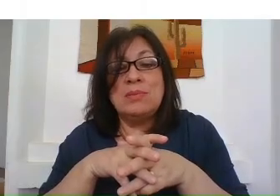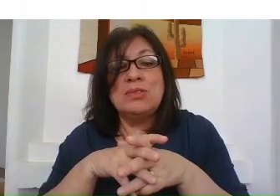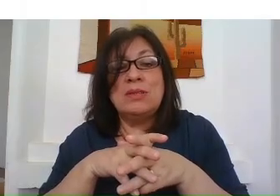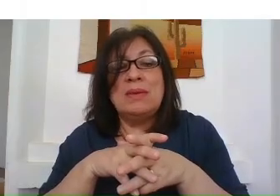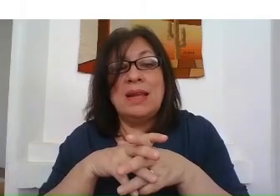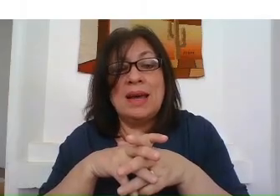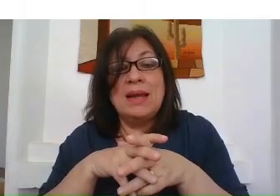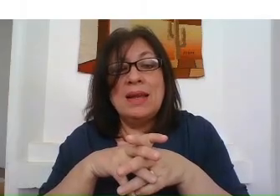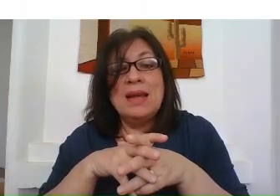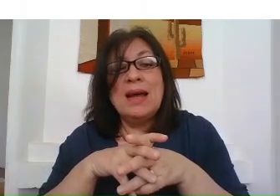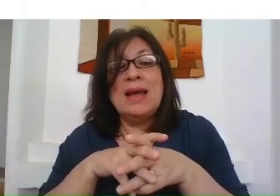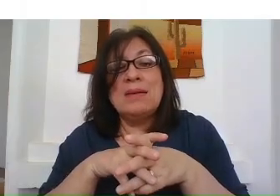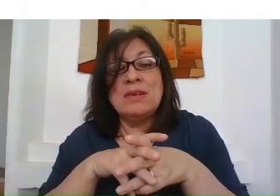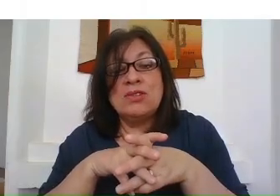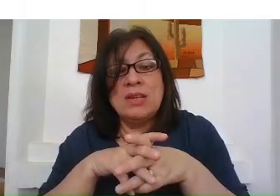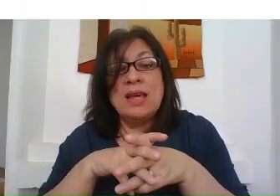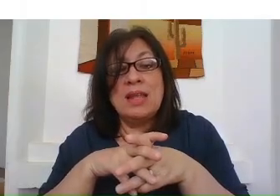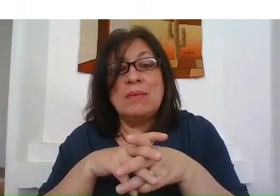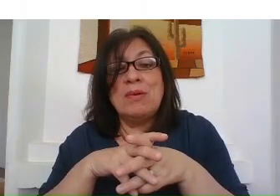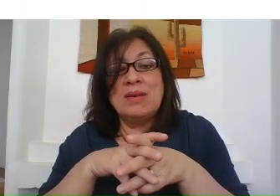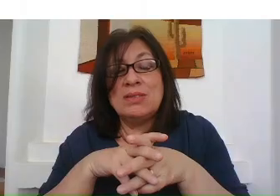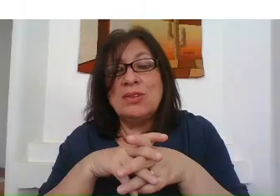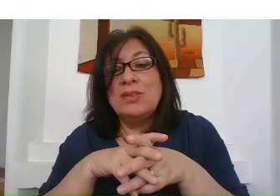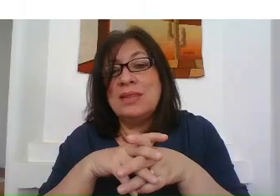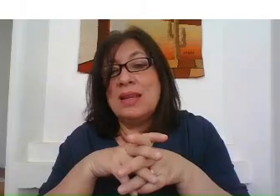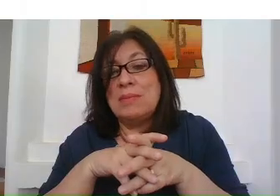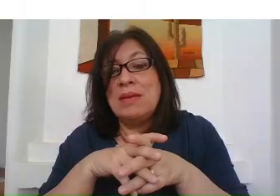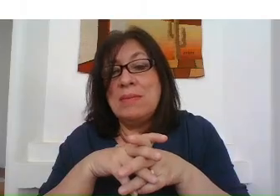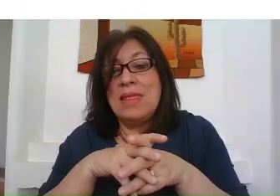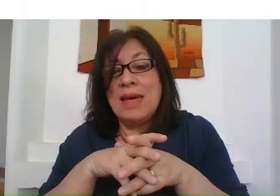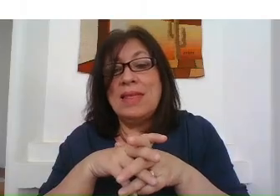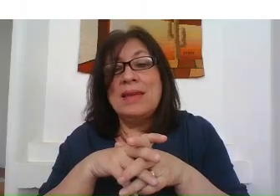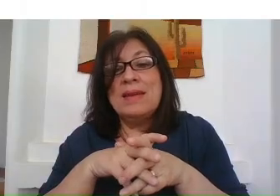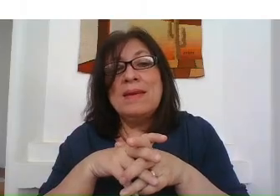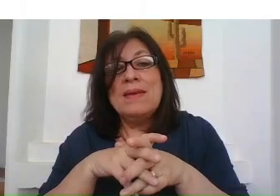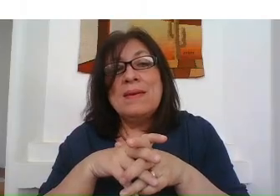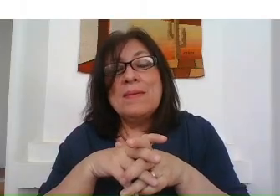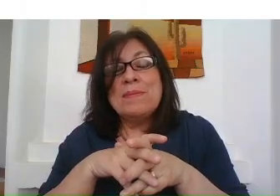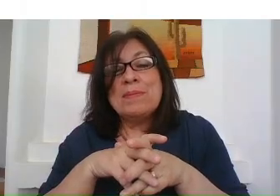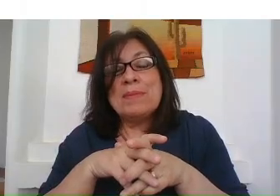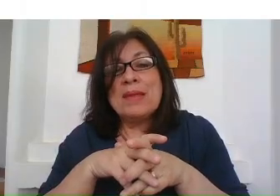en el ritmo similar a la mayoría de la población de la misma edad.